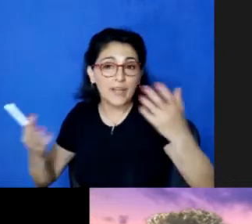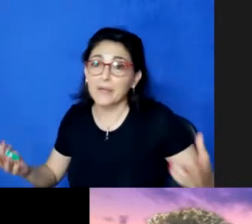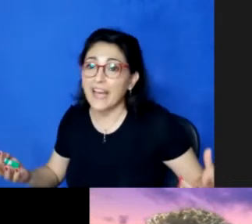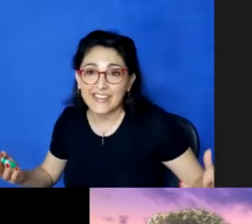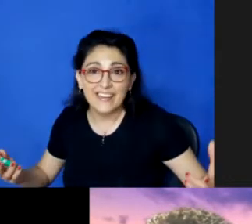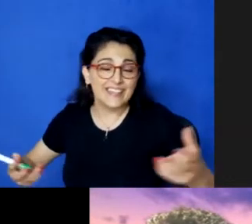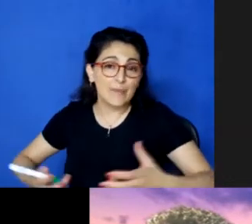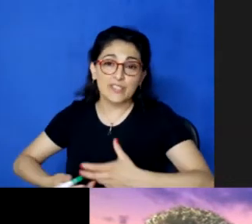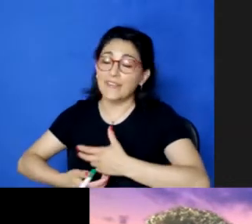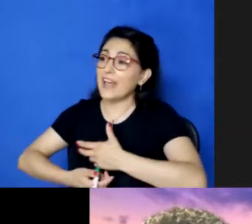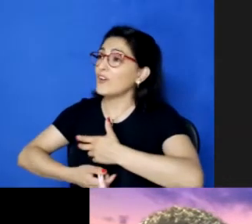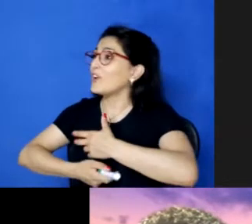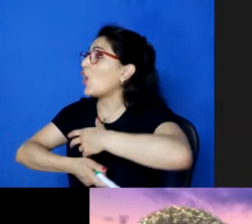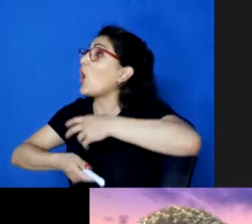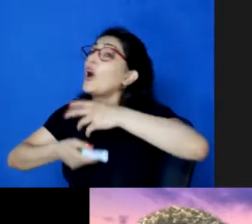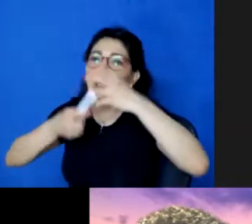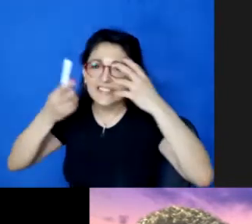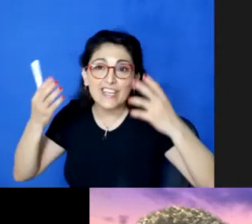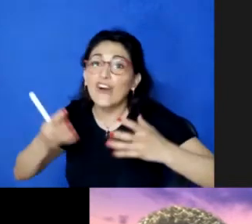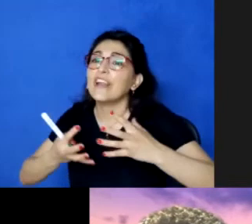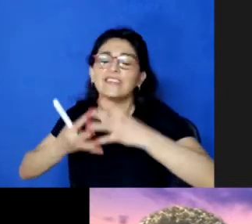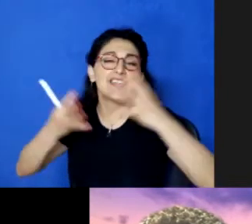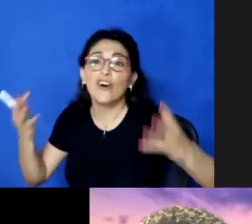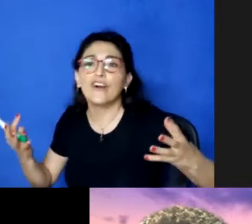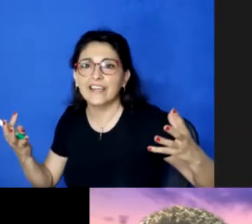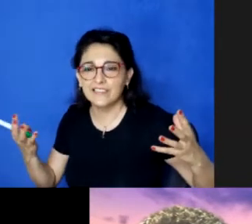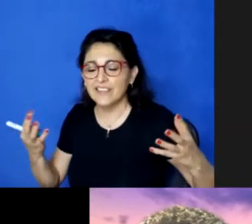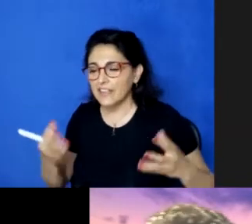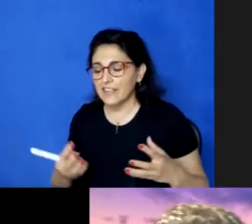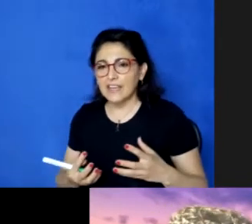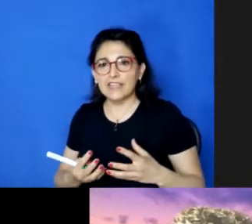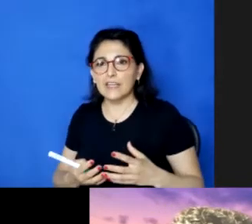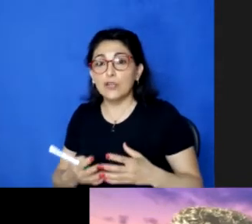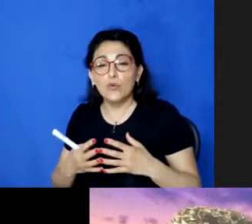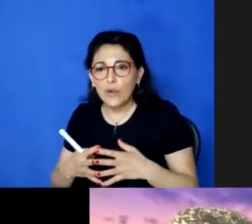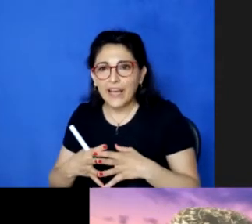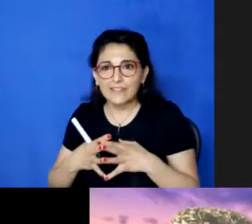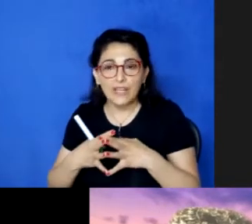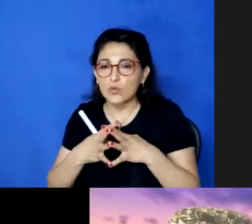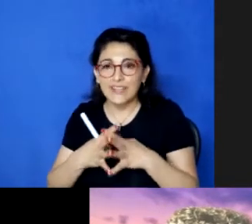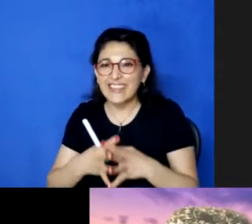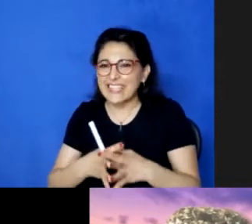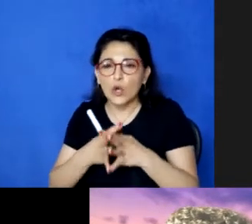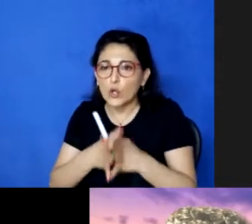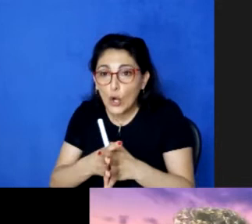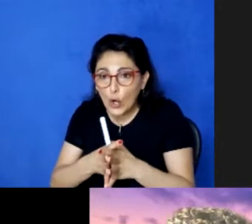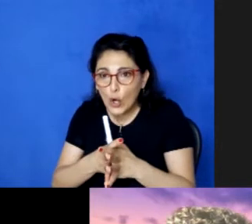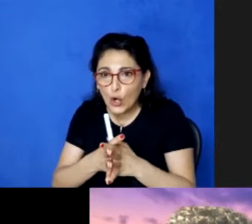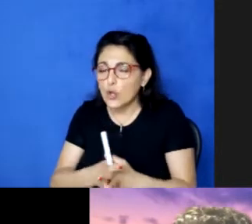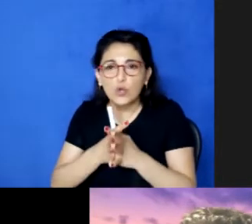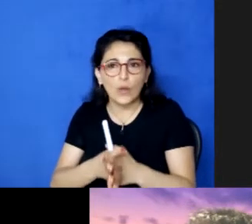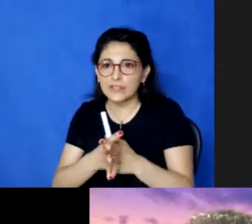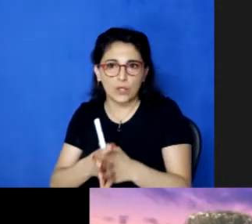siempre hablar, y hemos hablado horas y horas y horas, y nunca te escuché, desde que te